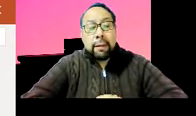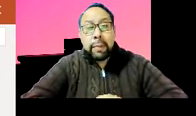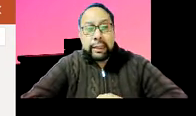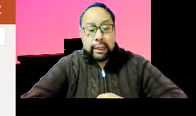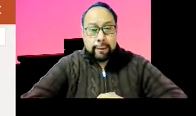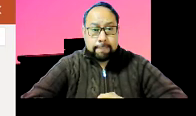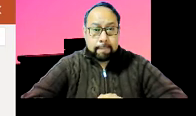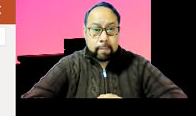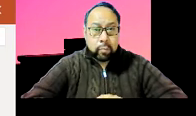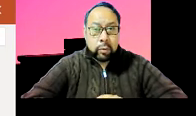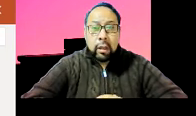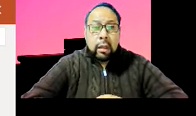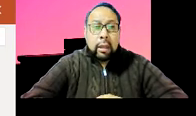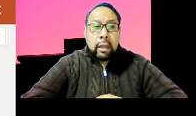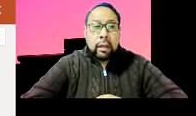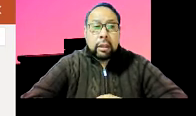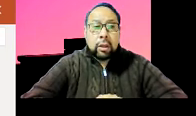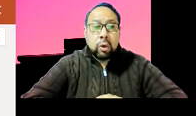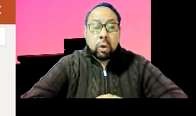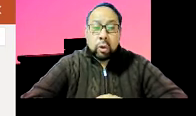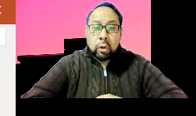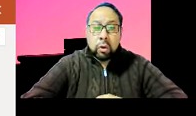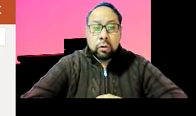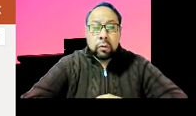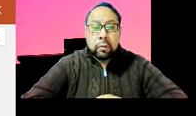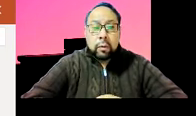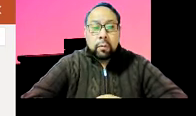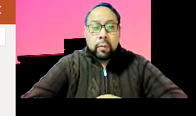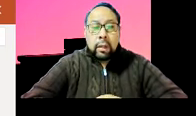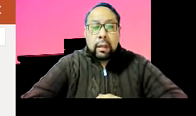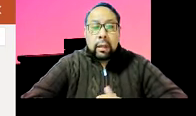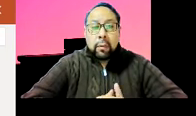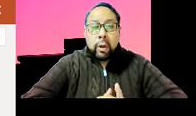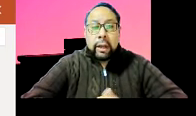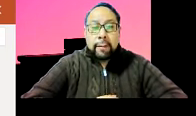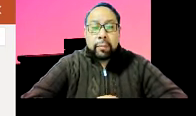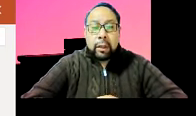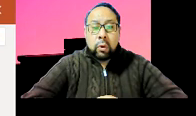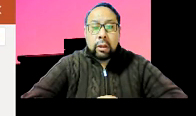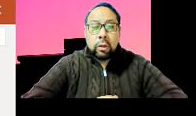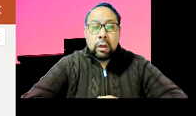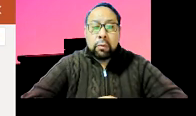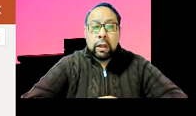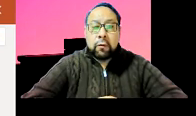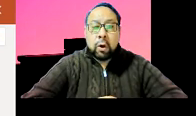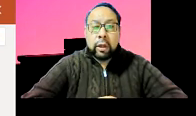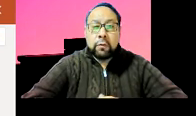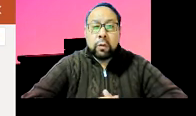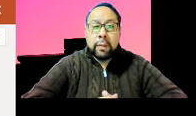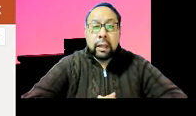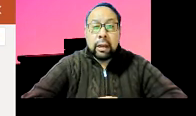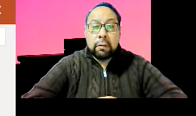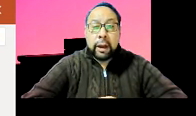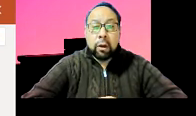tener empatía. En el trato con los otros, la buena educación, las buenas formas